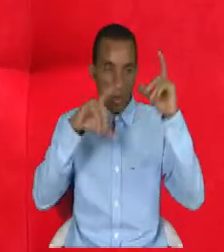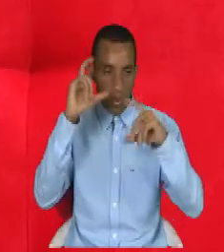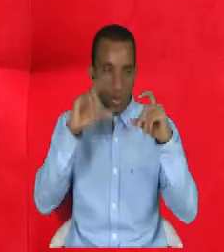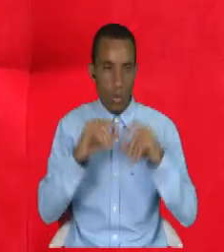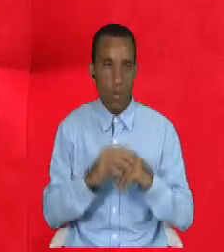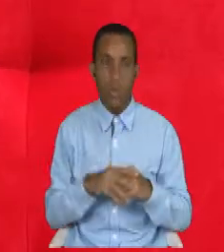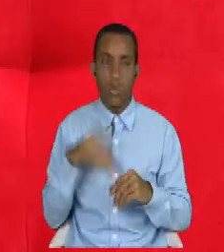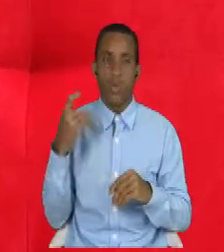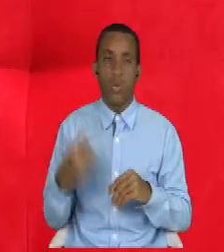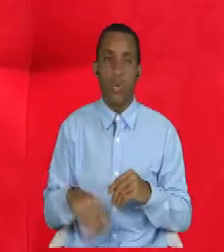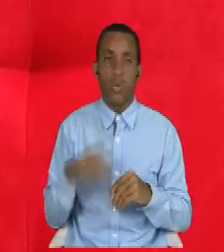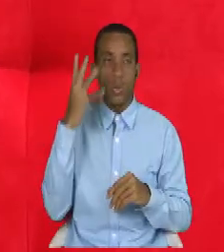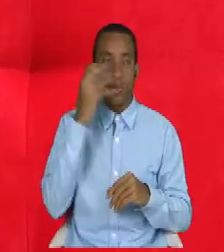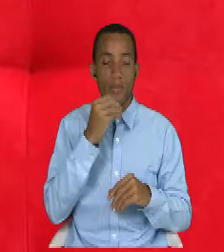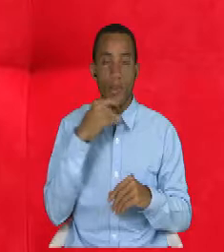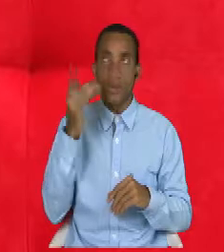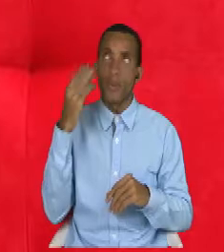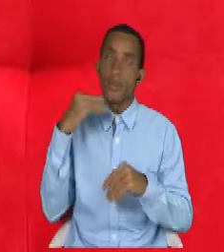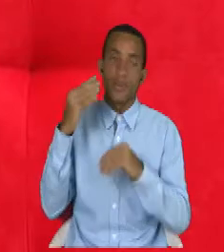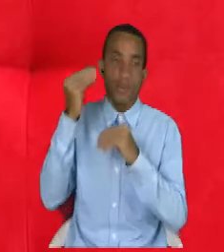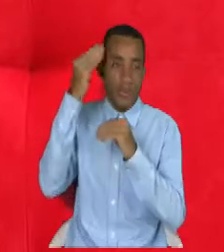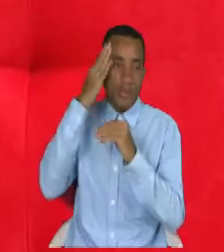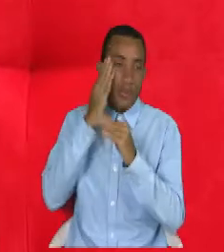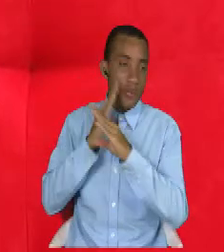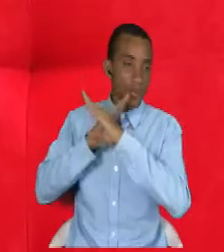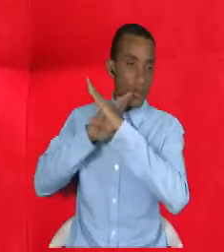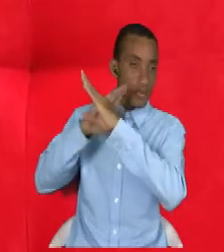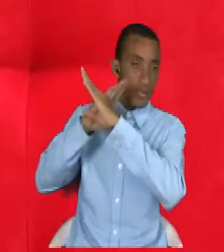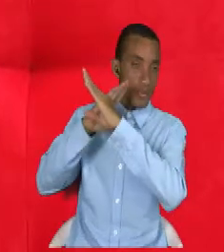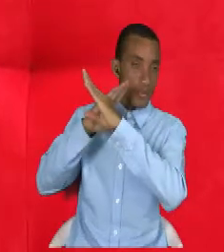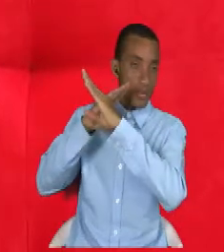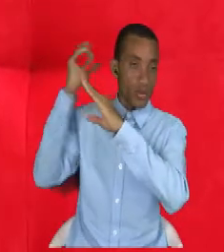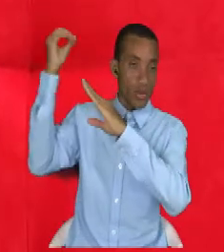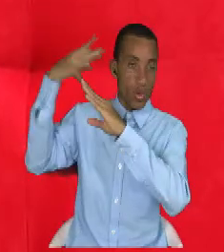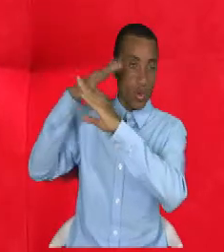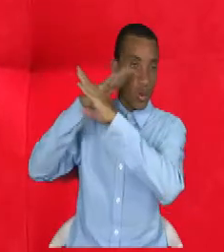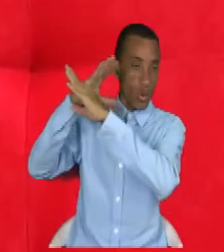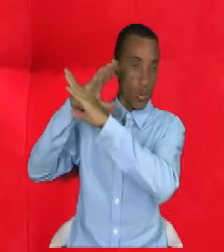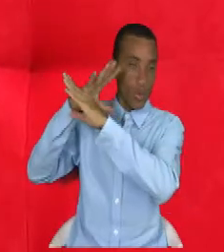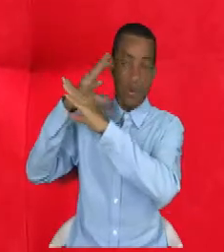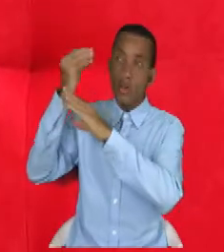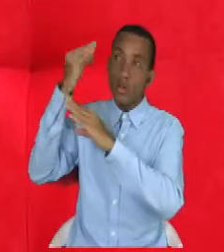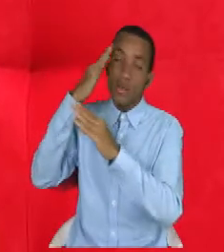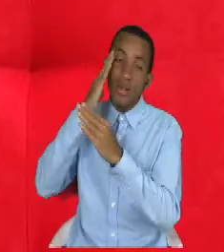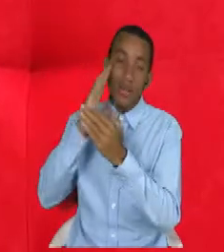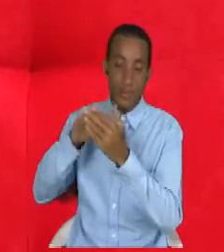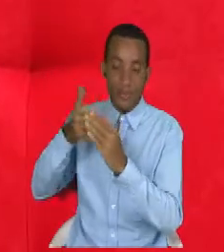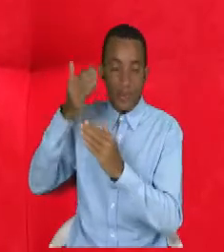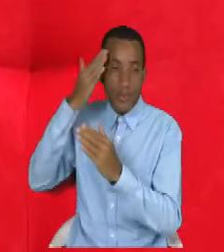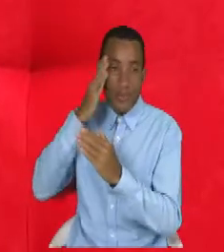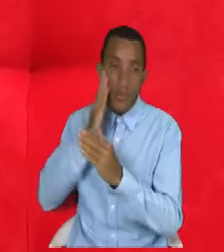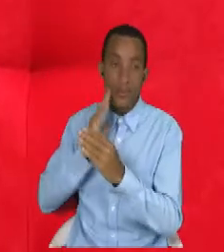maravilloso es el bloqueador por lo que todas las ahorita nosotros acá estamos muy expuestas al